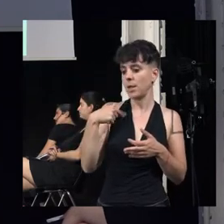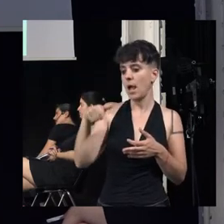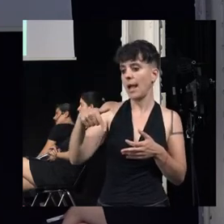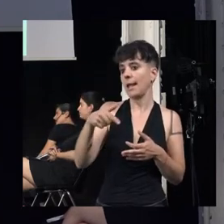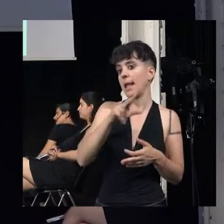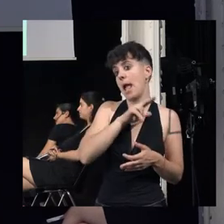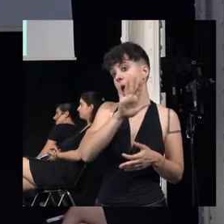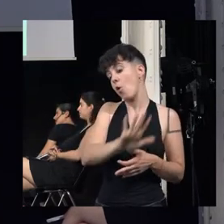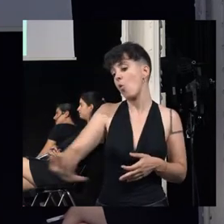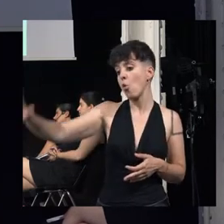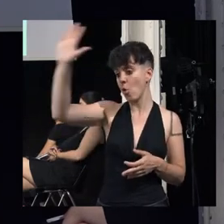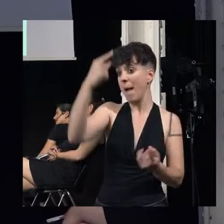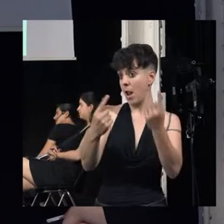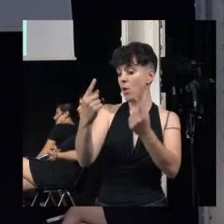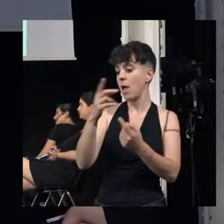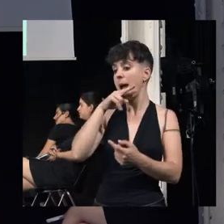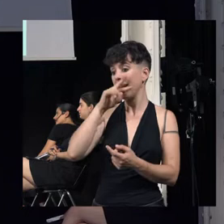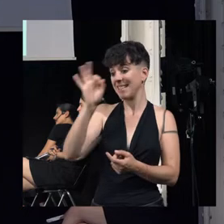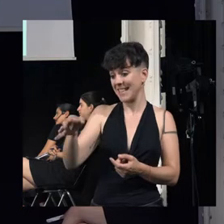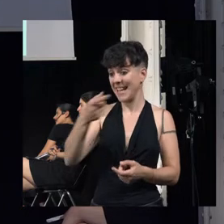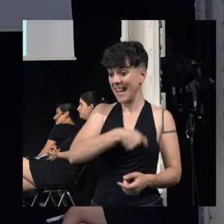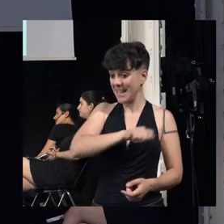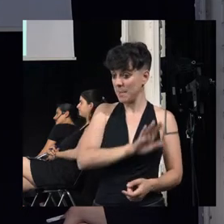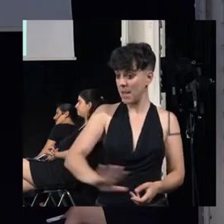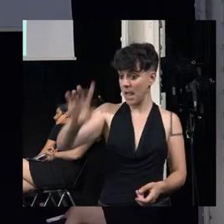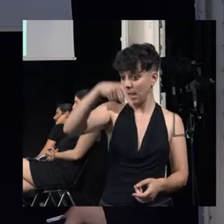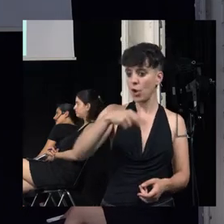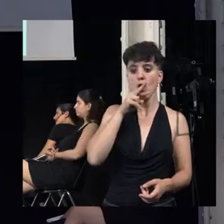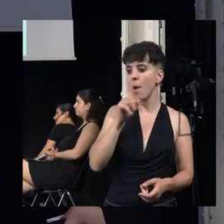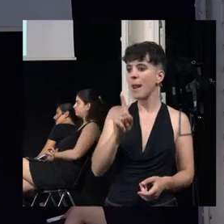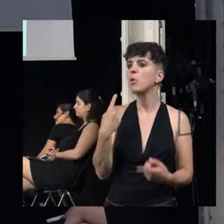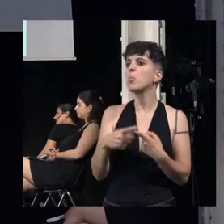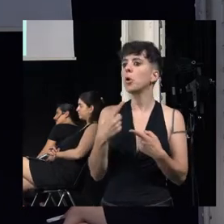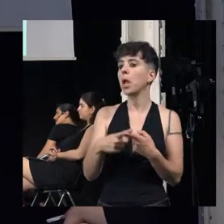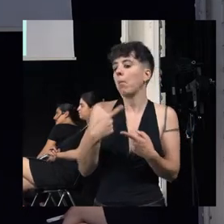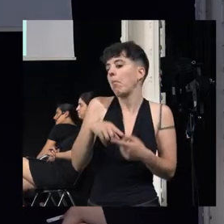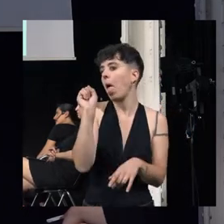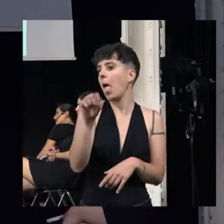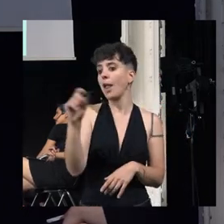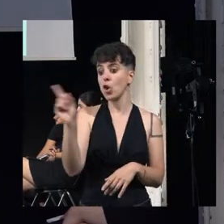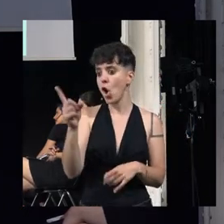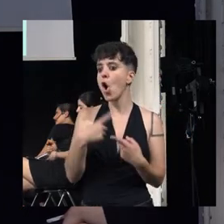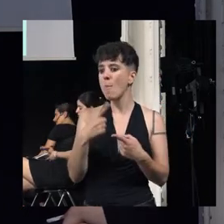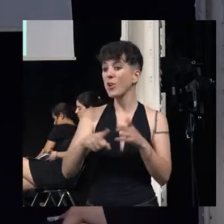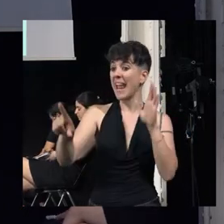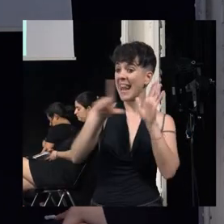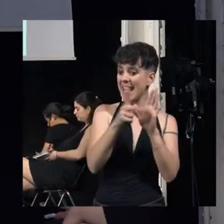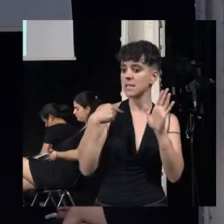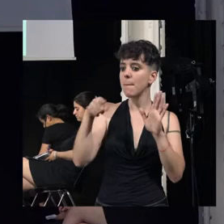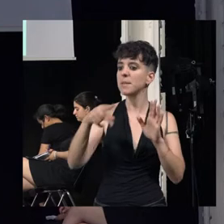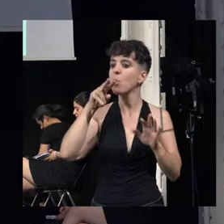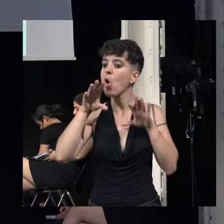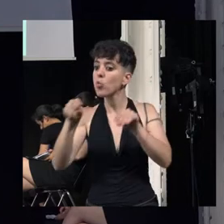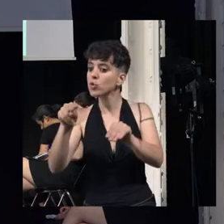sí hablan, en el Estado español no lo hablamos, y no lo hablamos por dejadez, sino porque ha habido leyes que han prohibido el uso de esa lengua. Bien, si yo hablara esa